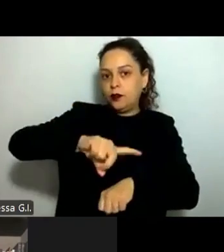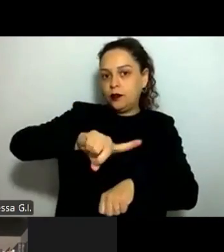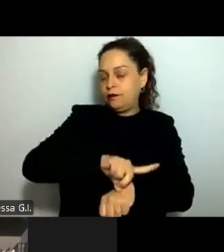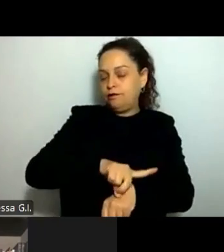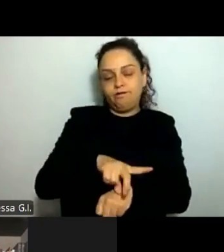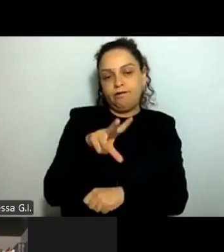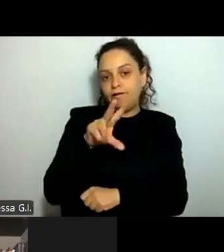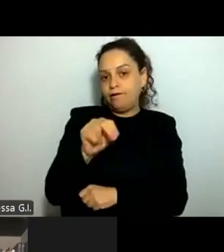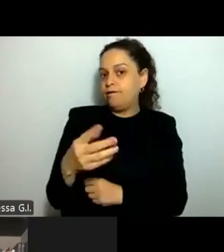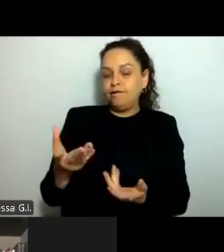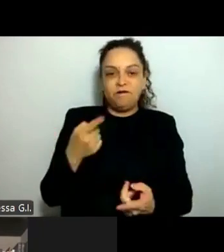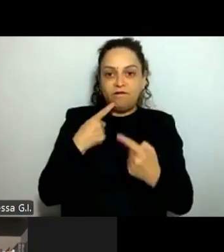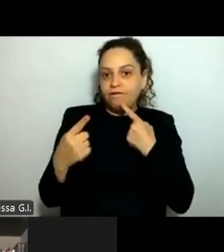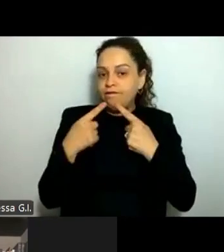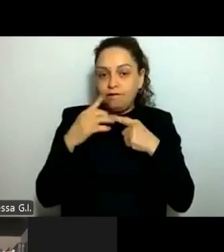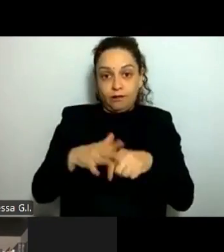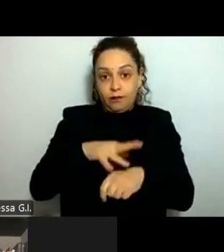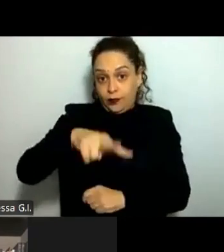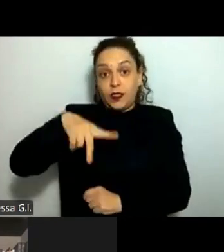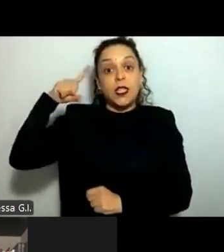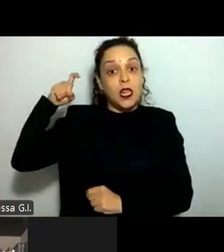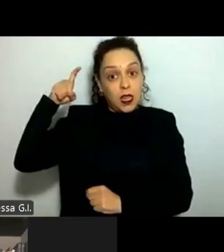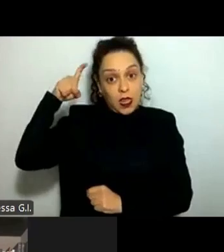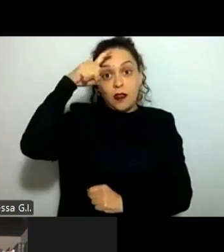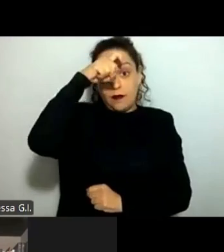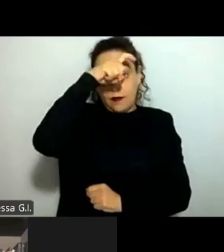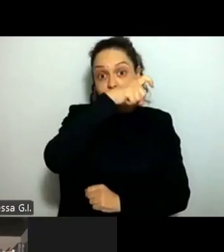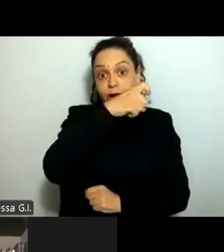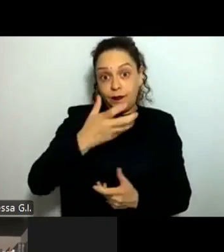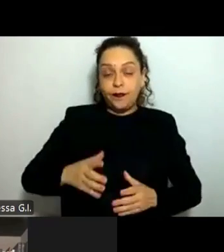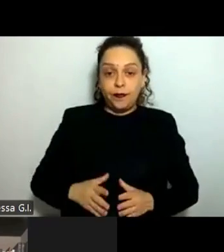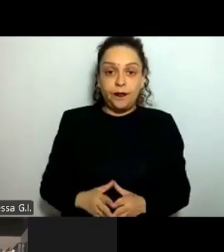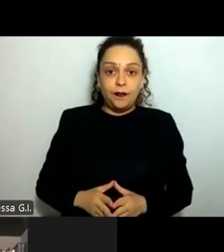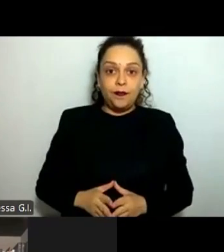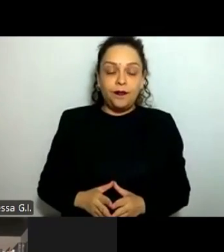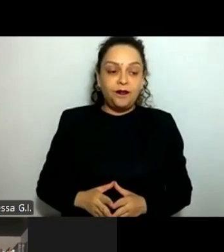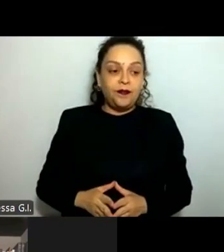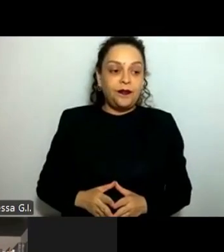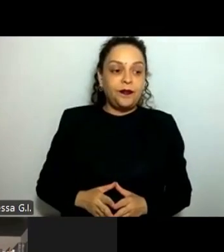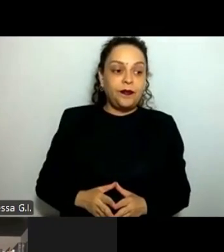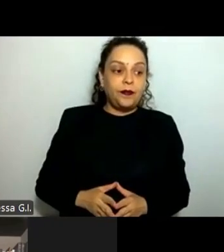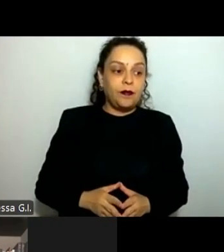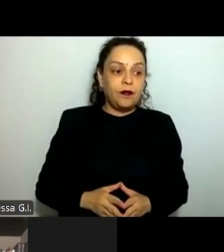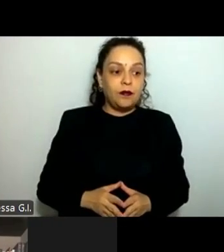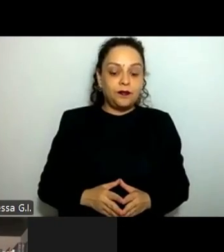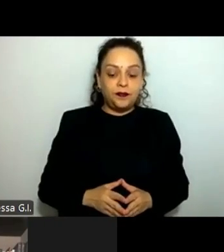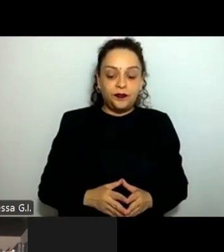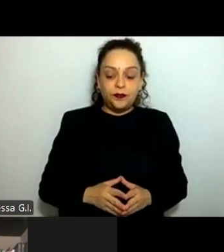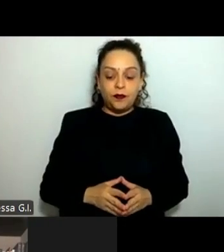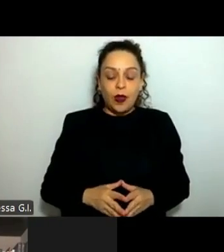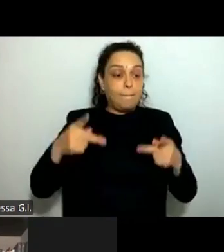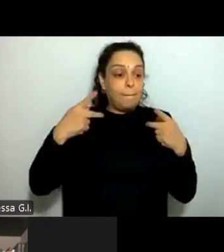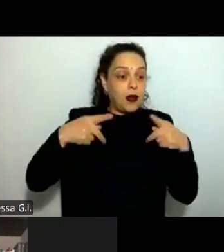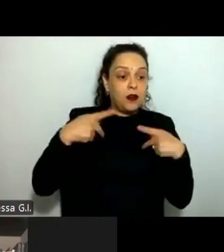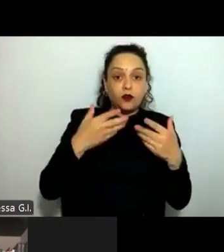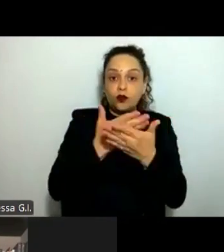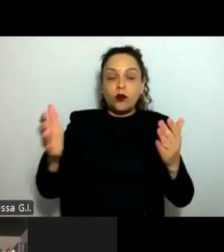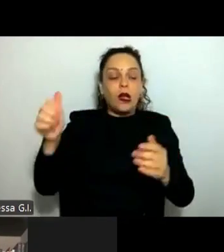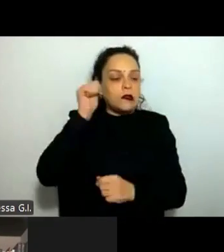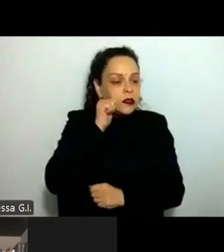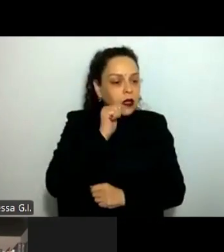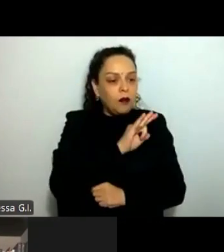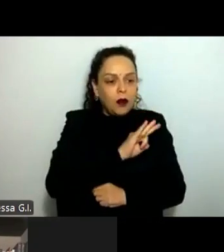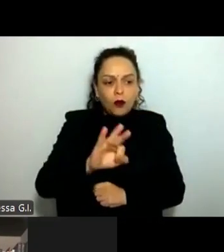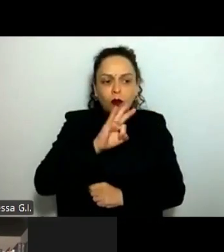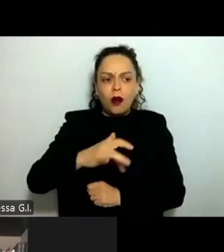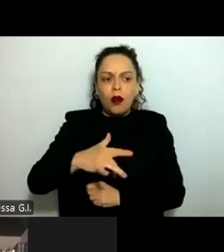esta consideración de que pueda ser planteado en este sentido y siempre podrán tener los ciudadanos la certeza de que esta